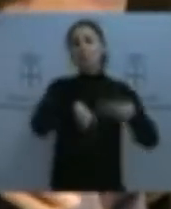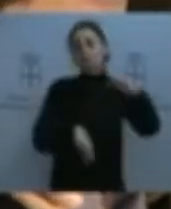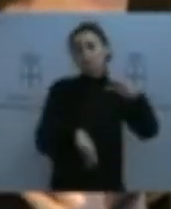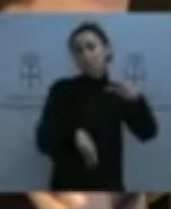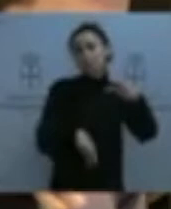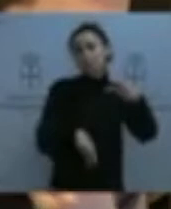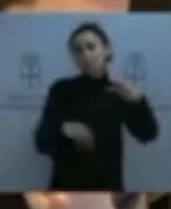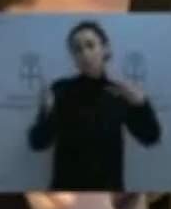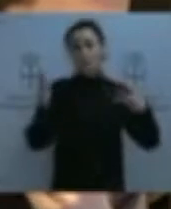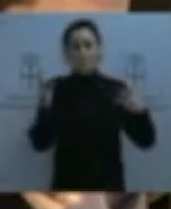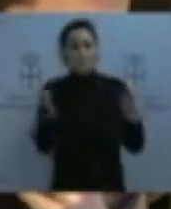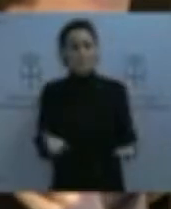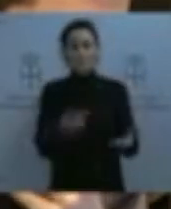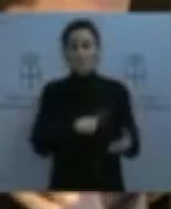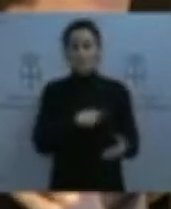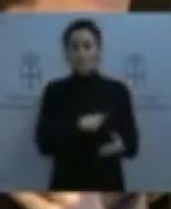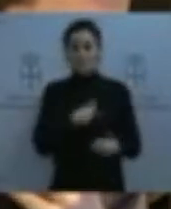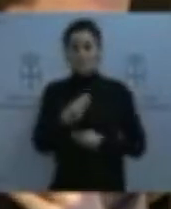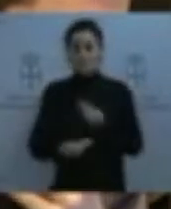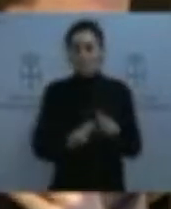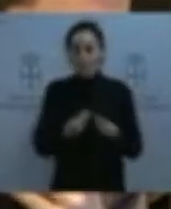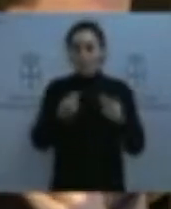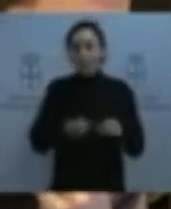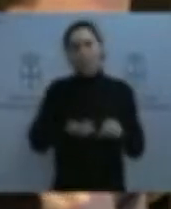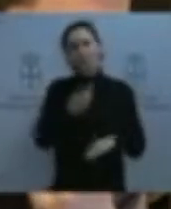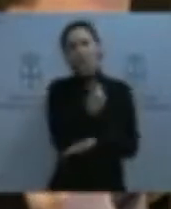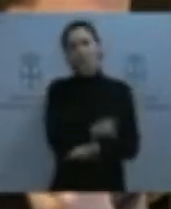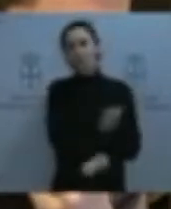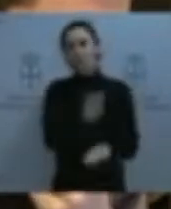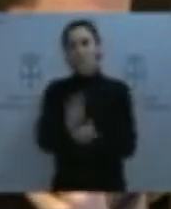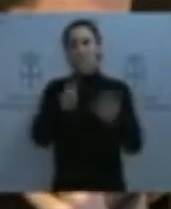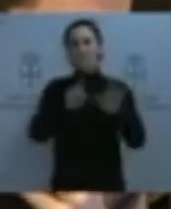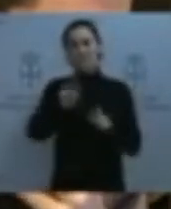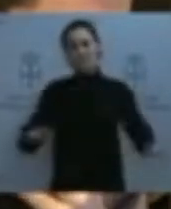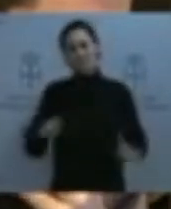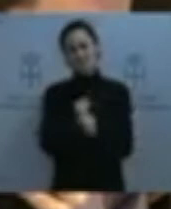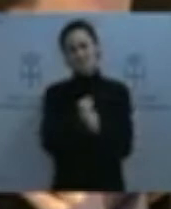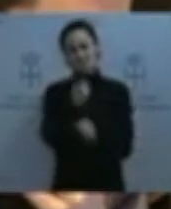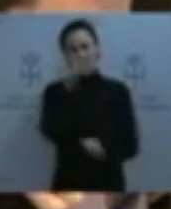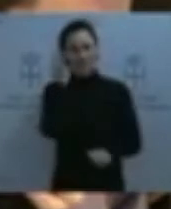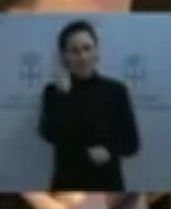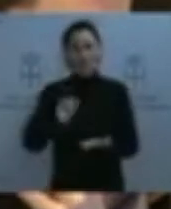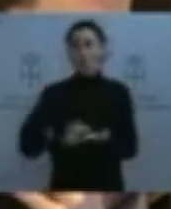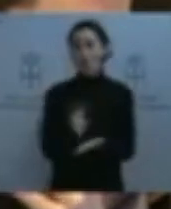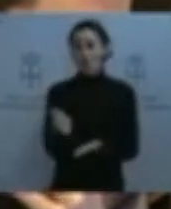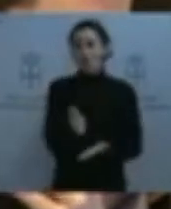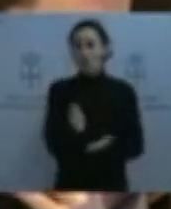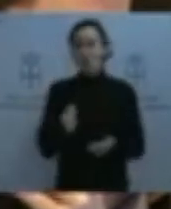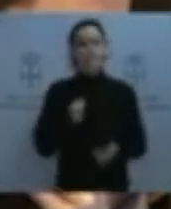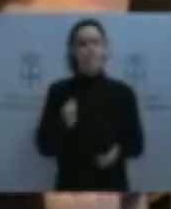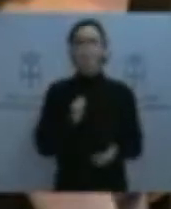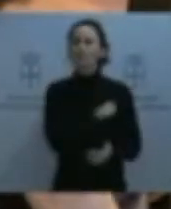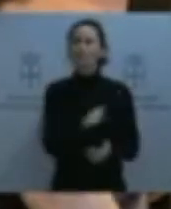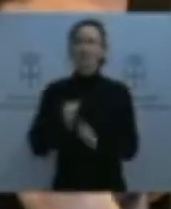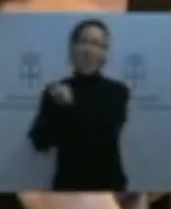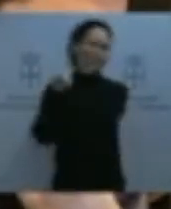la comisión ejecutiva, decidió echar a la calle a 7 trabajadores que habían estado contratados como falsos autónomos durante